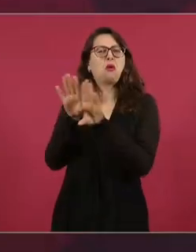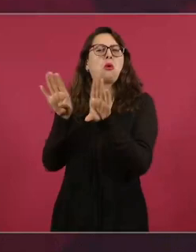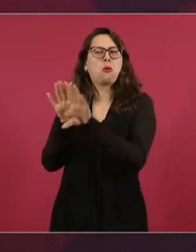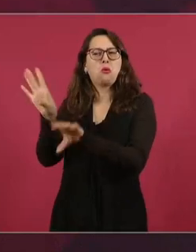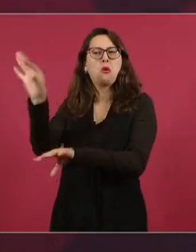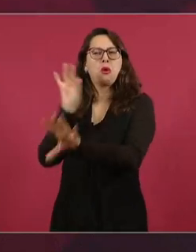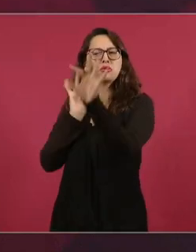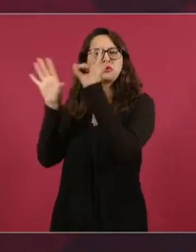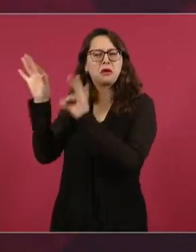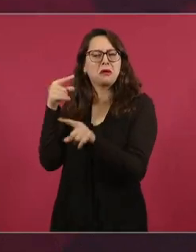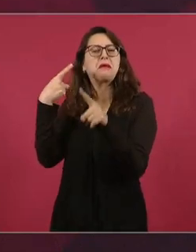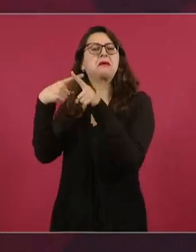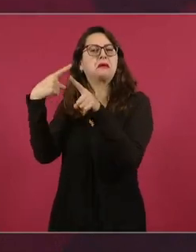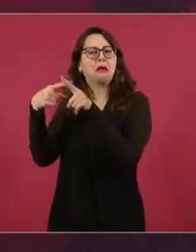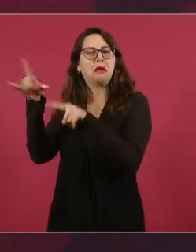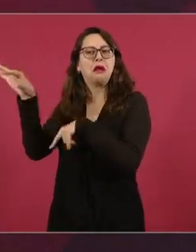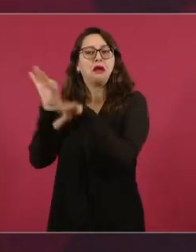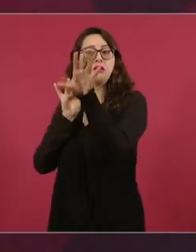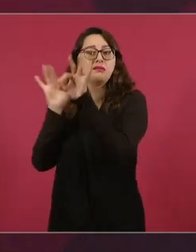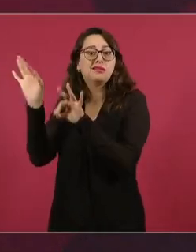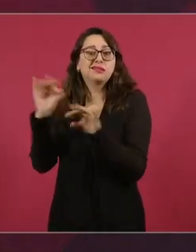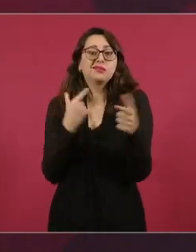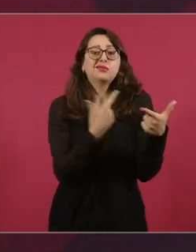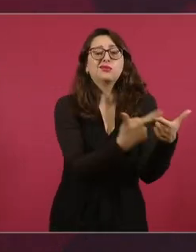son acuerdos populares,